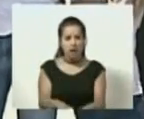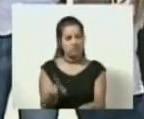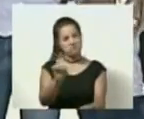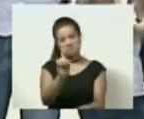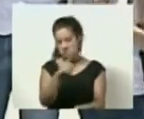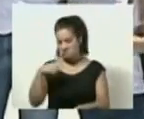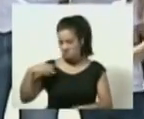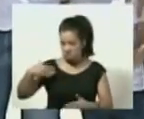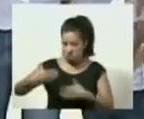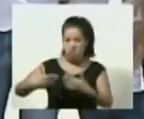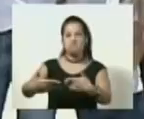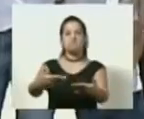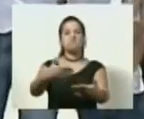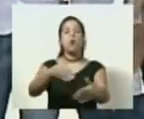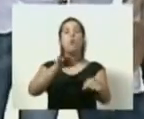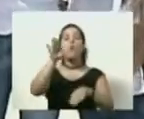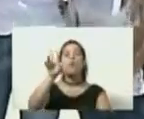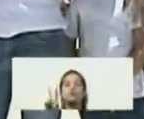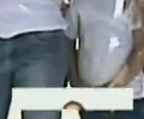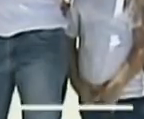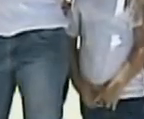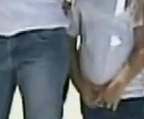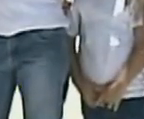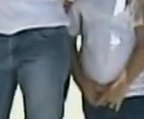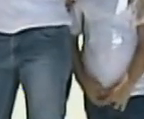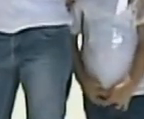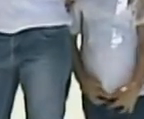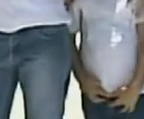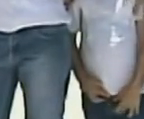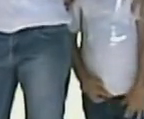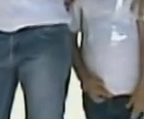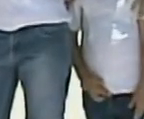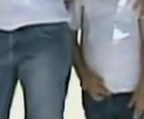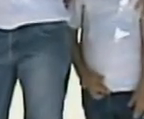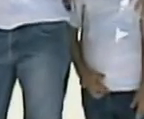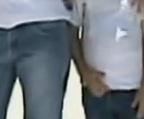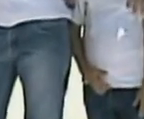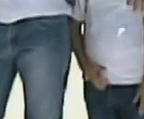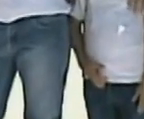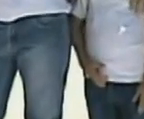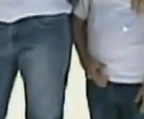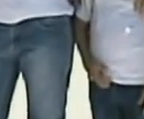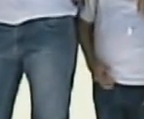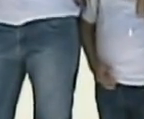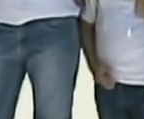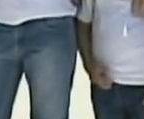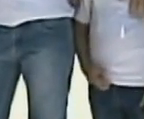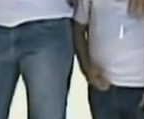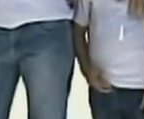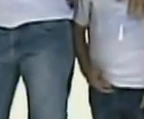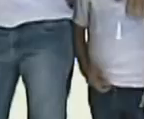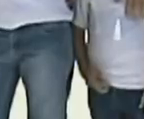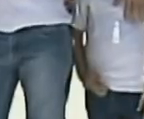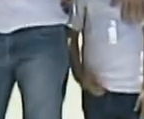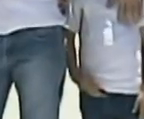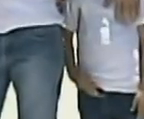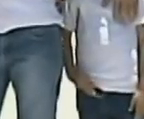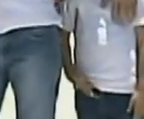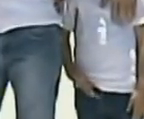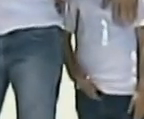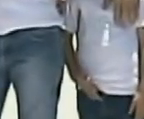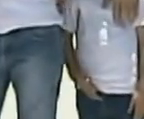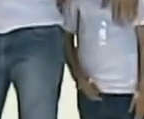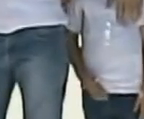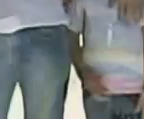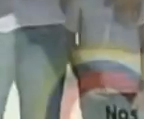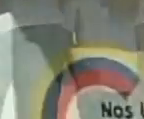jueves, cumpliendo sus instrucciones, entregándole vivienda al pueblo. Solamente en este desarrollo que vamos a empezar a caminar,